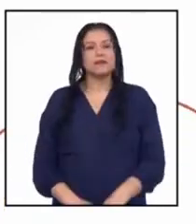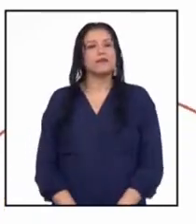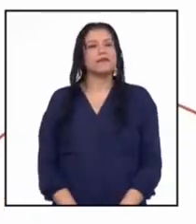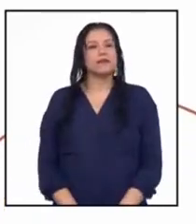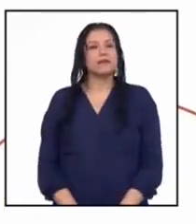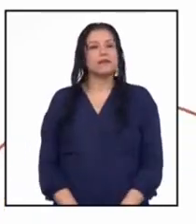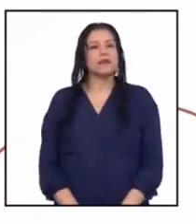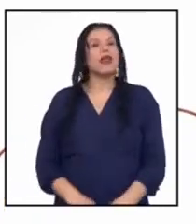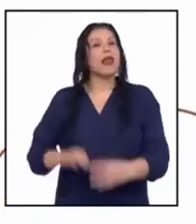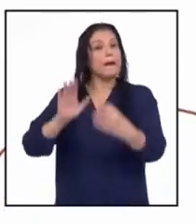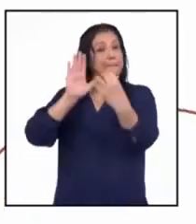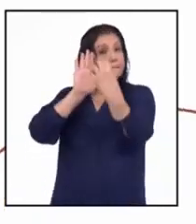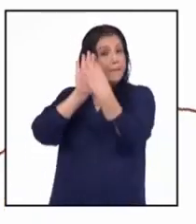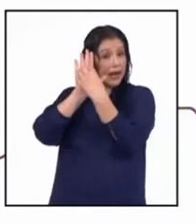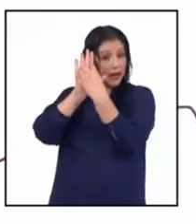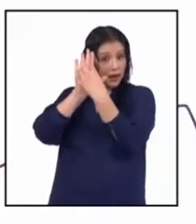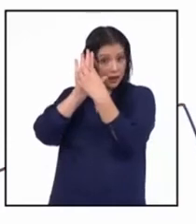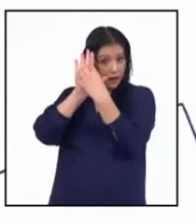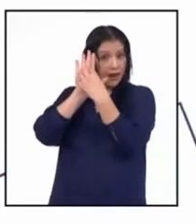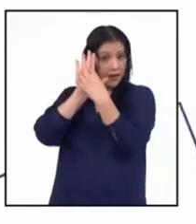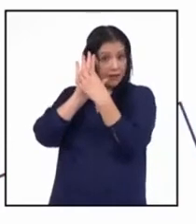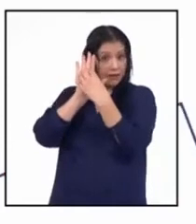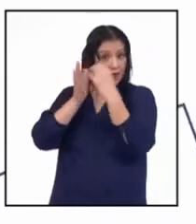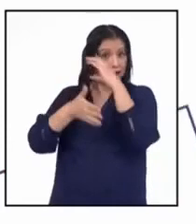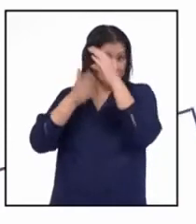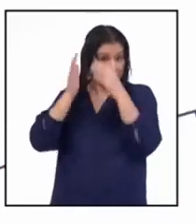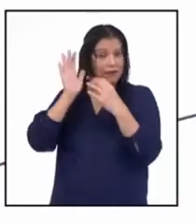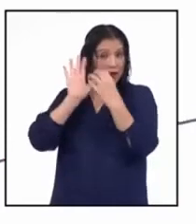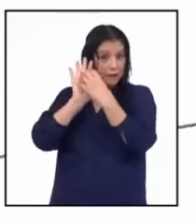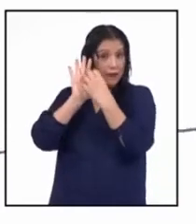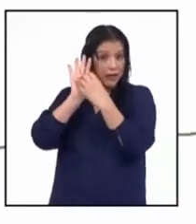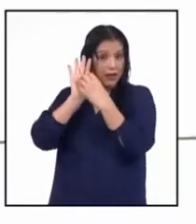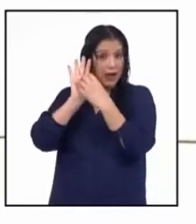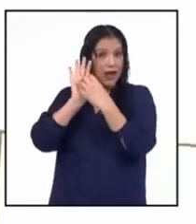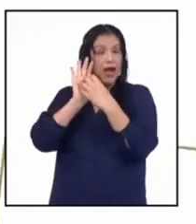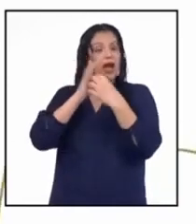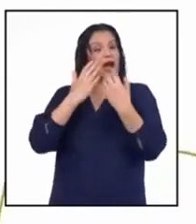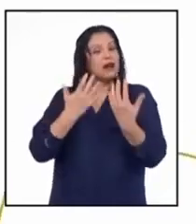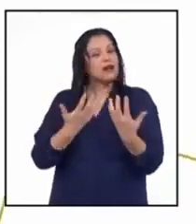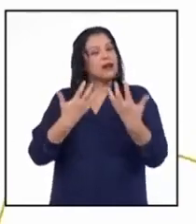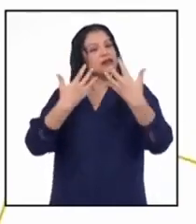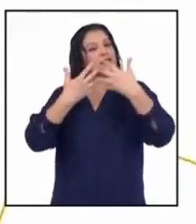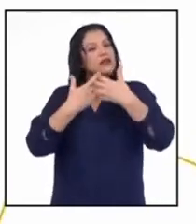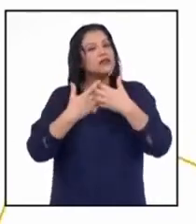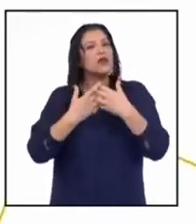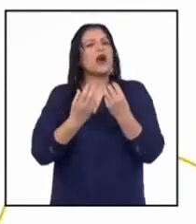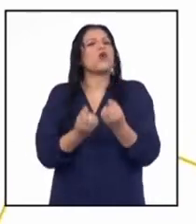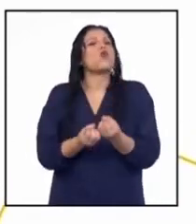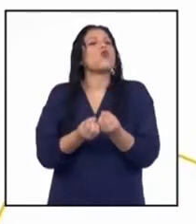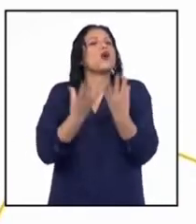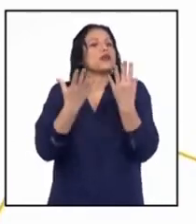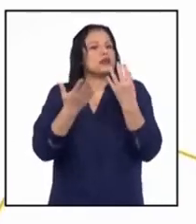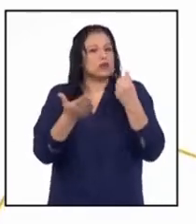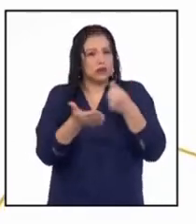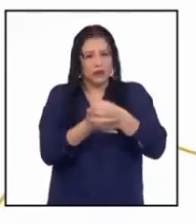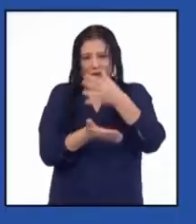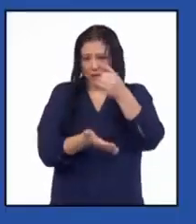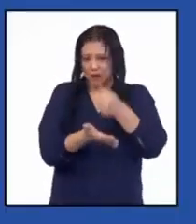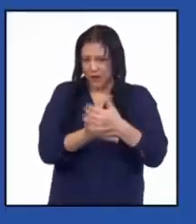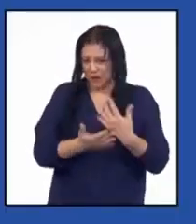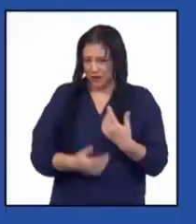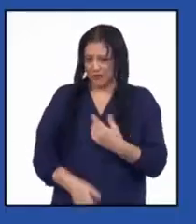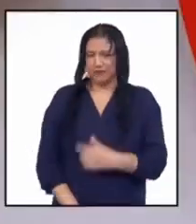a ser la marca de chocolate, respecto al total comprado.